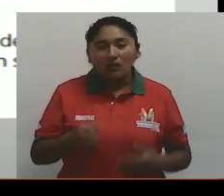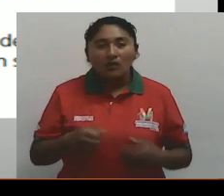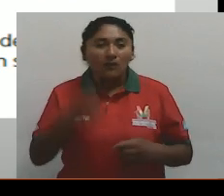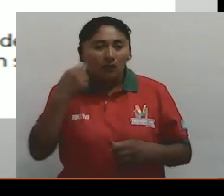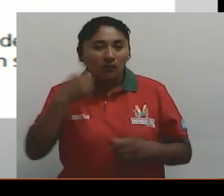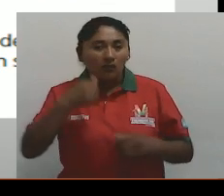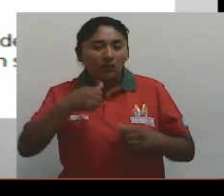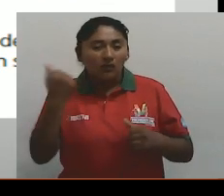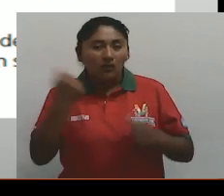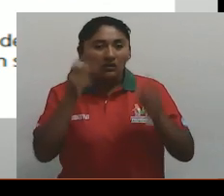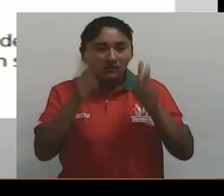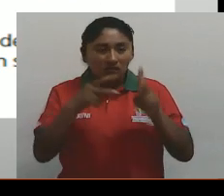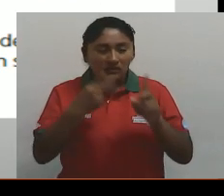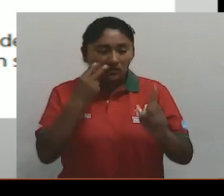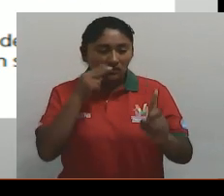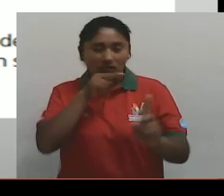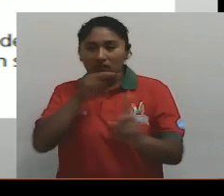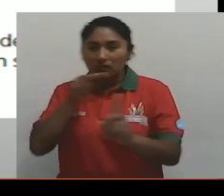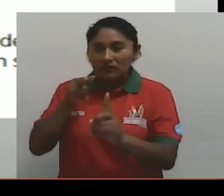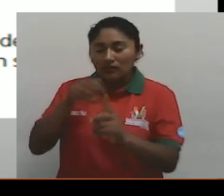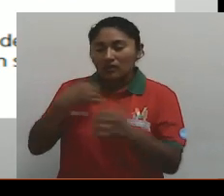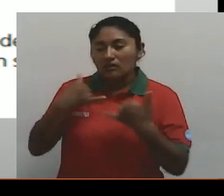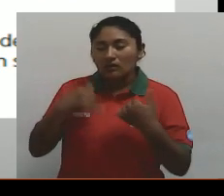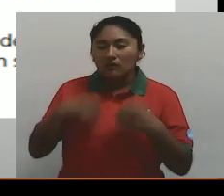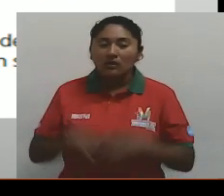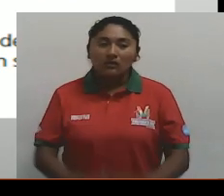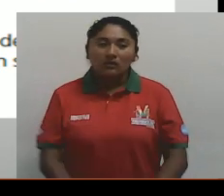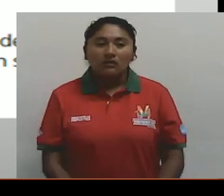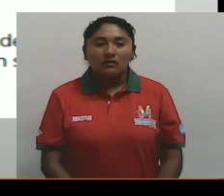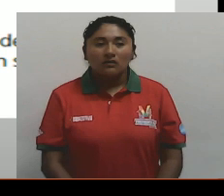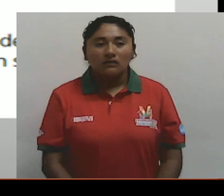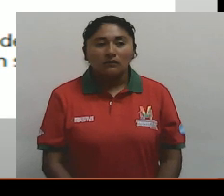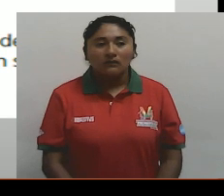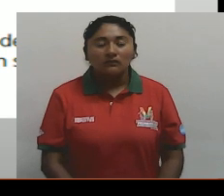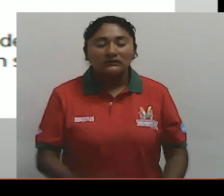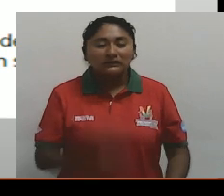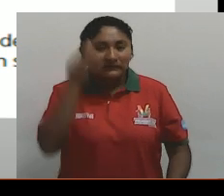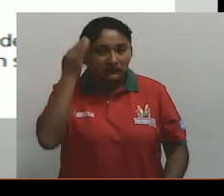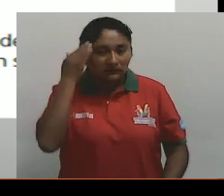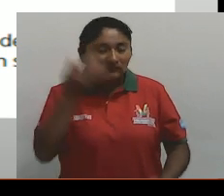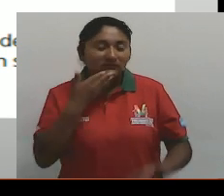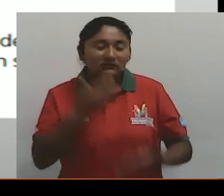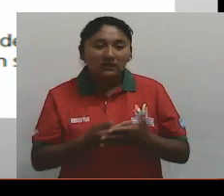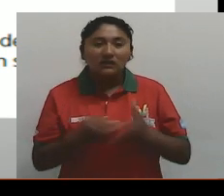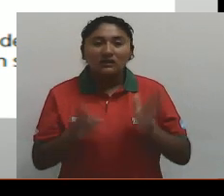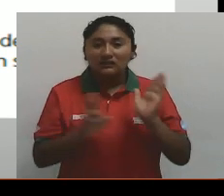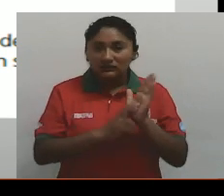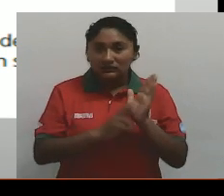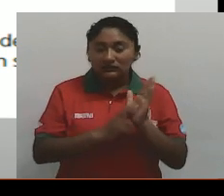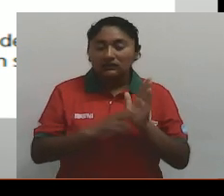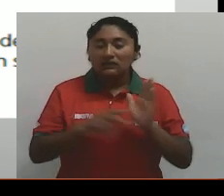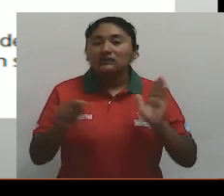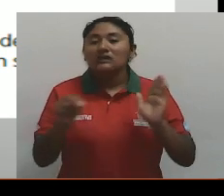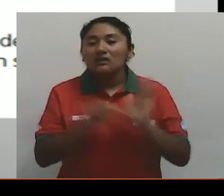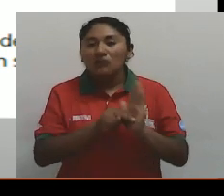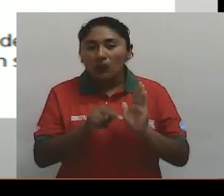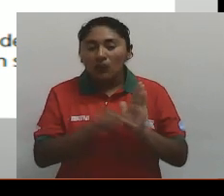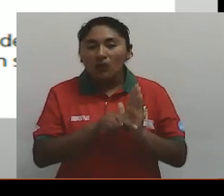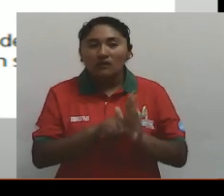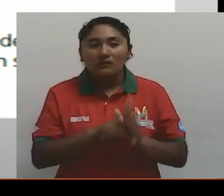es impartir bien y hacer cumplir bien lo que son las reglas y las normas. En ese sentido, el árbitro tiene que actuar con mucha